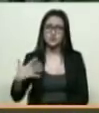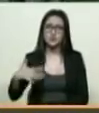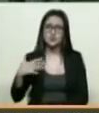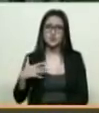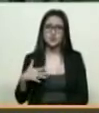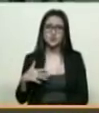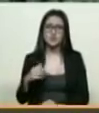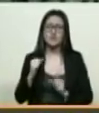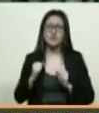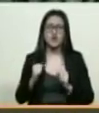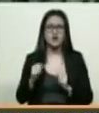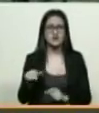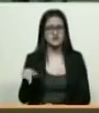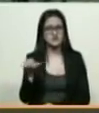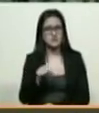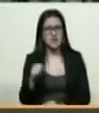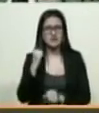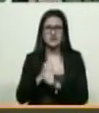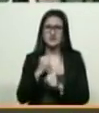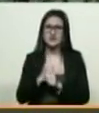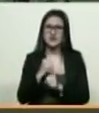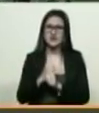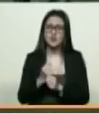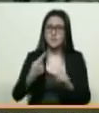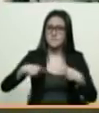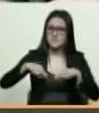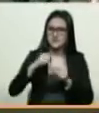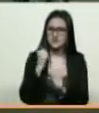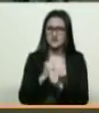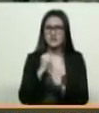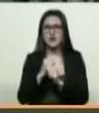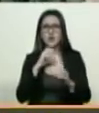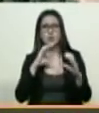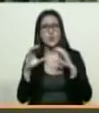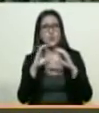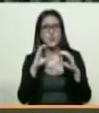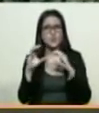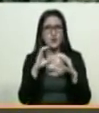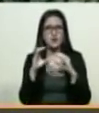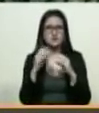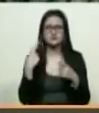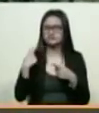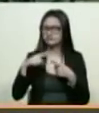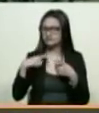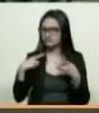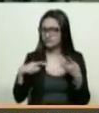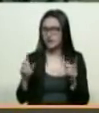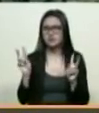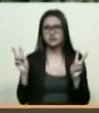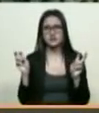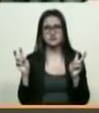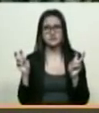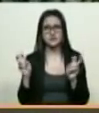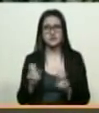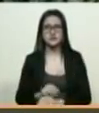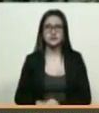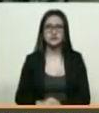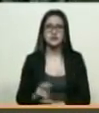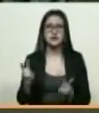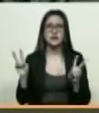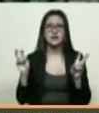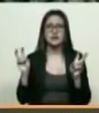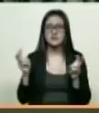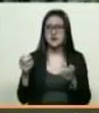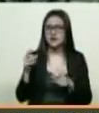muy intensa de trabajo, de mesas de trabajo, de comunicación, en diversos temas, en el tema de la